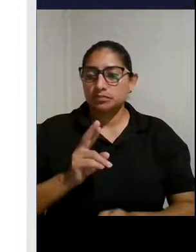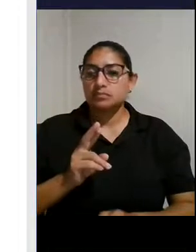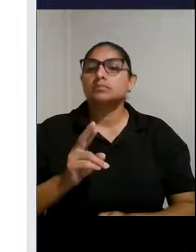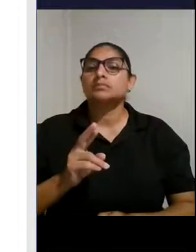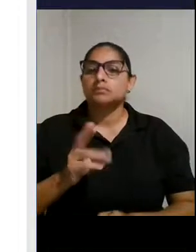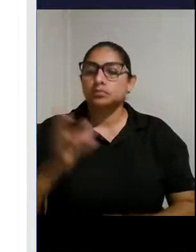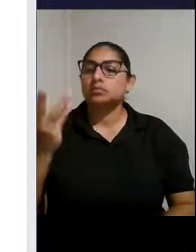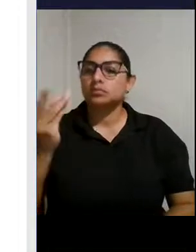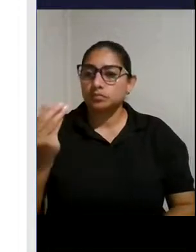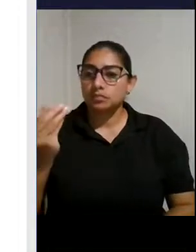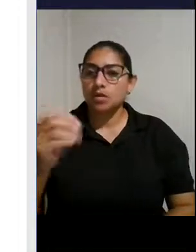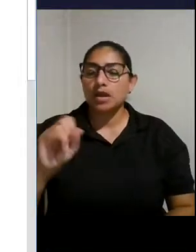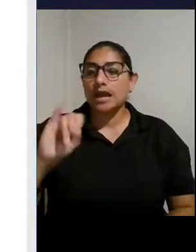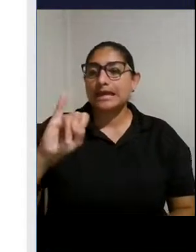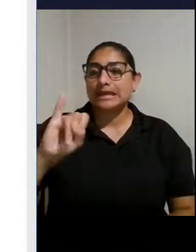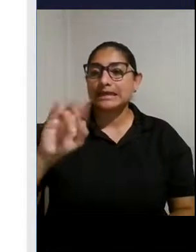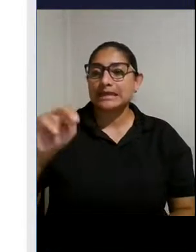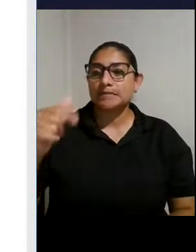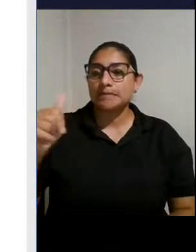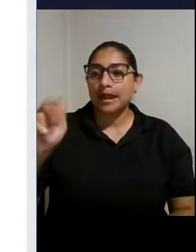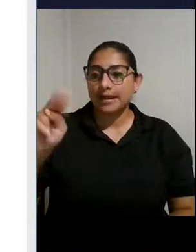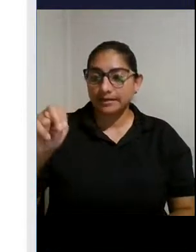Calculamos ahora la imagen